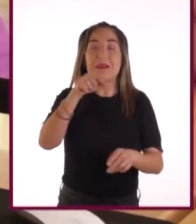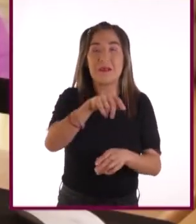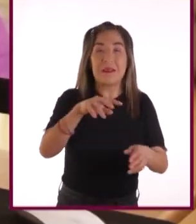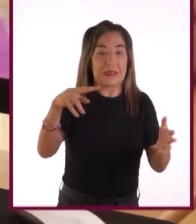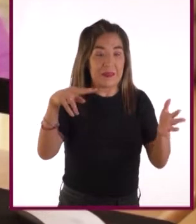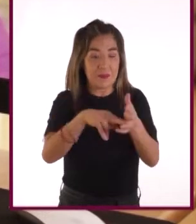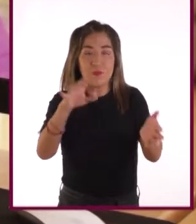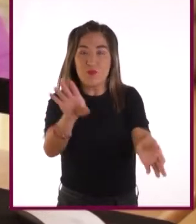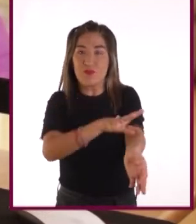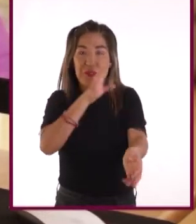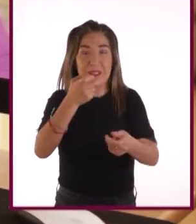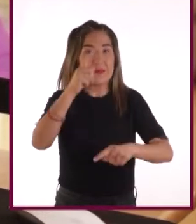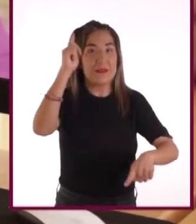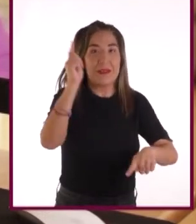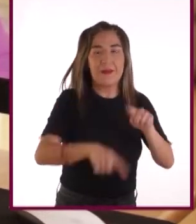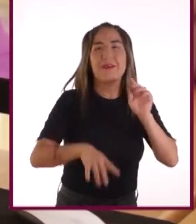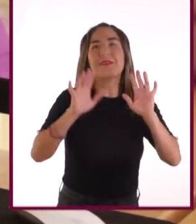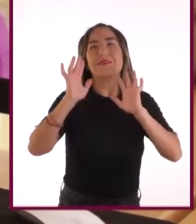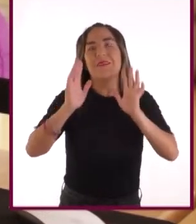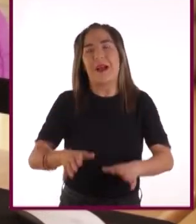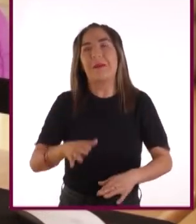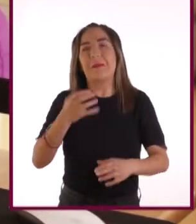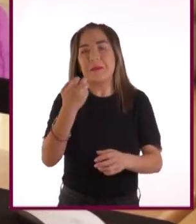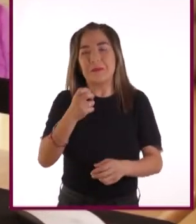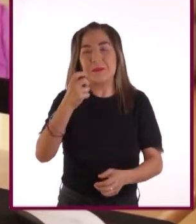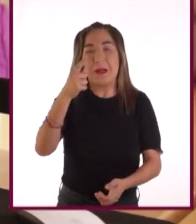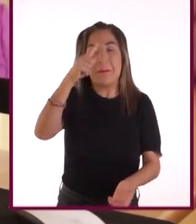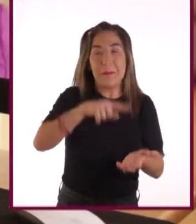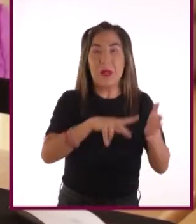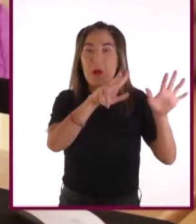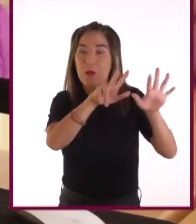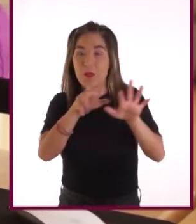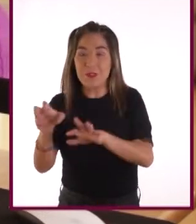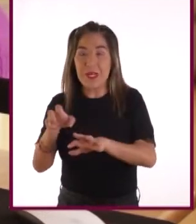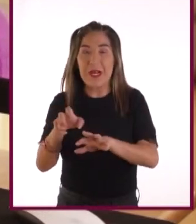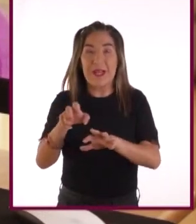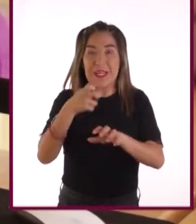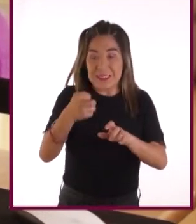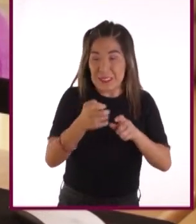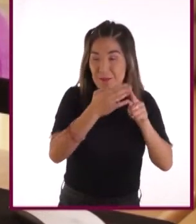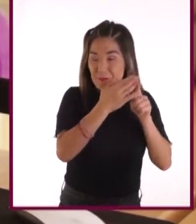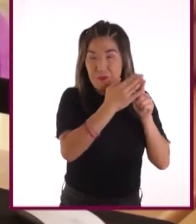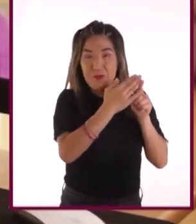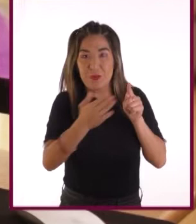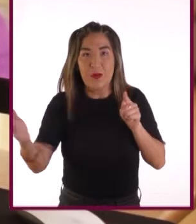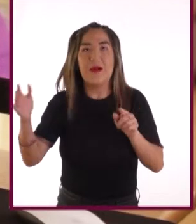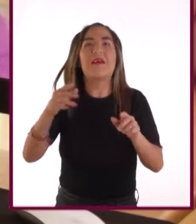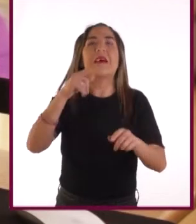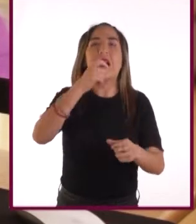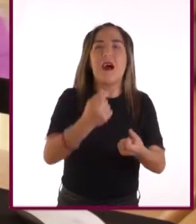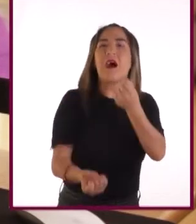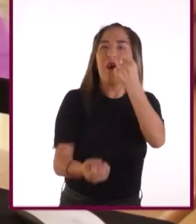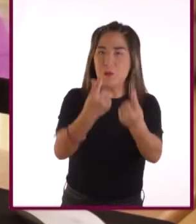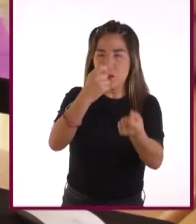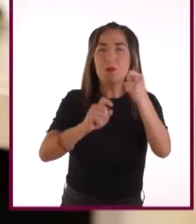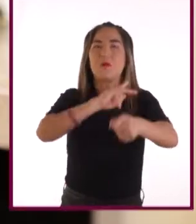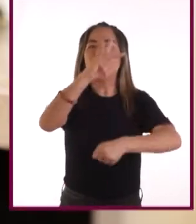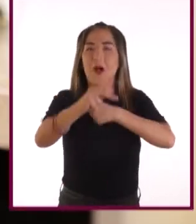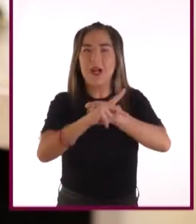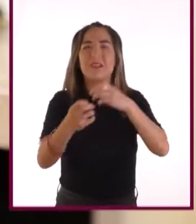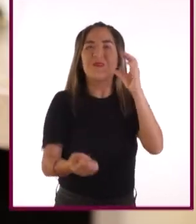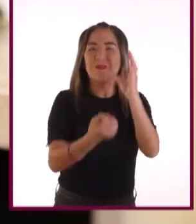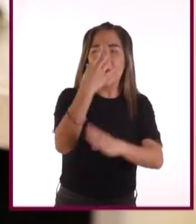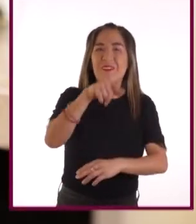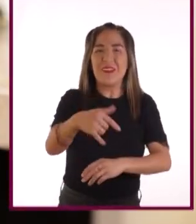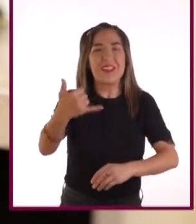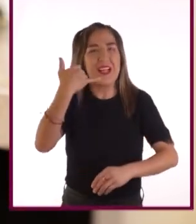extender los cables, se convirtió en una forma internacional. A partir de los 1800, más o menos, empezó a implementar en diferentes países, pero